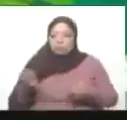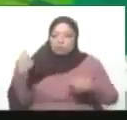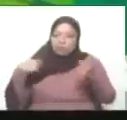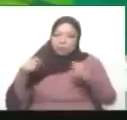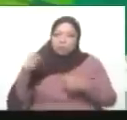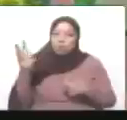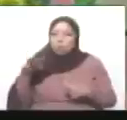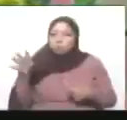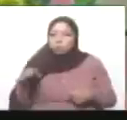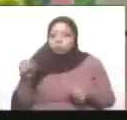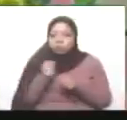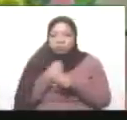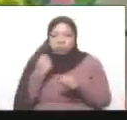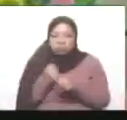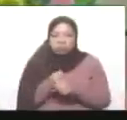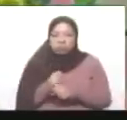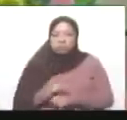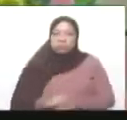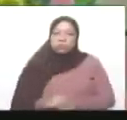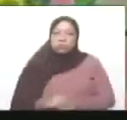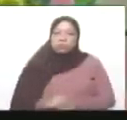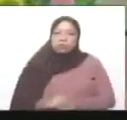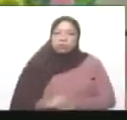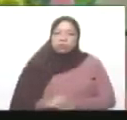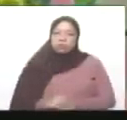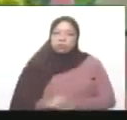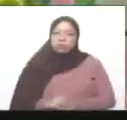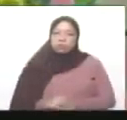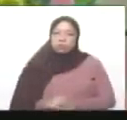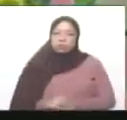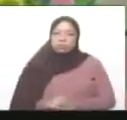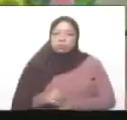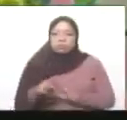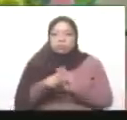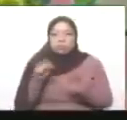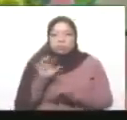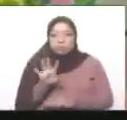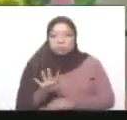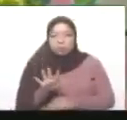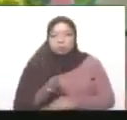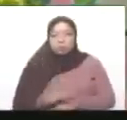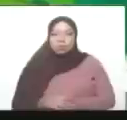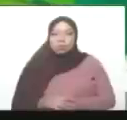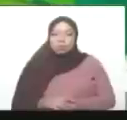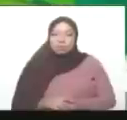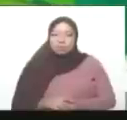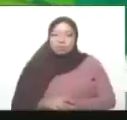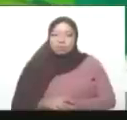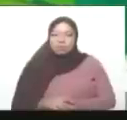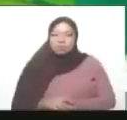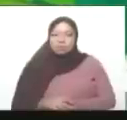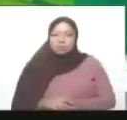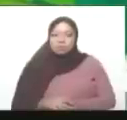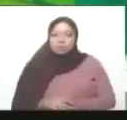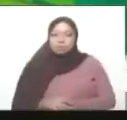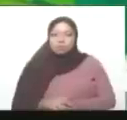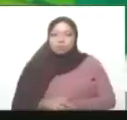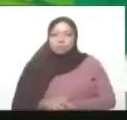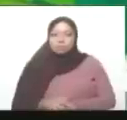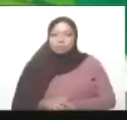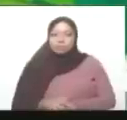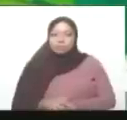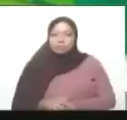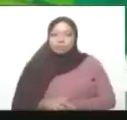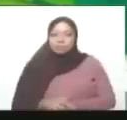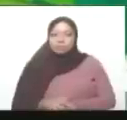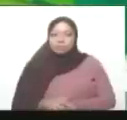pretende Guyana más adelante en el artículo cinco tomen nota porque el pueblo venezolano se tiene que convertir expertos